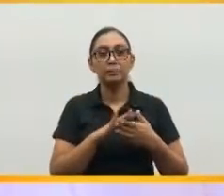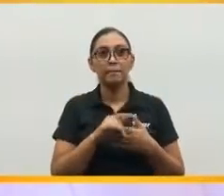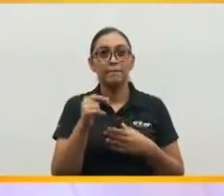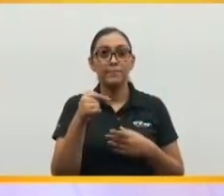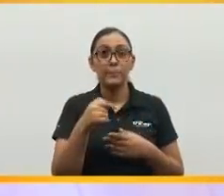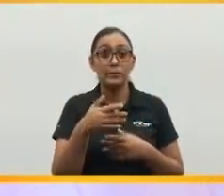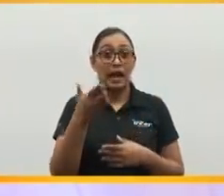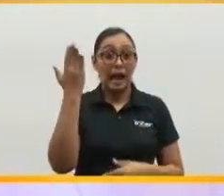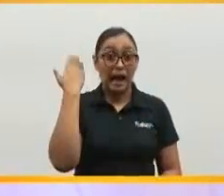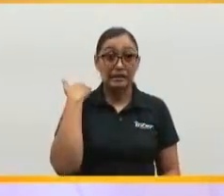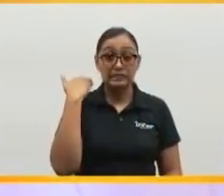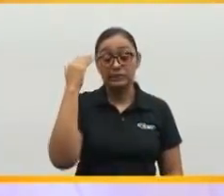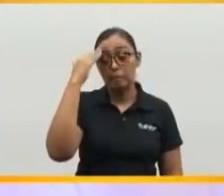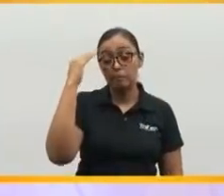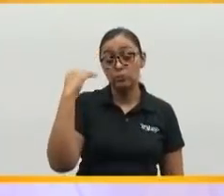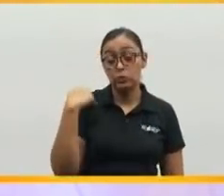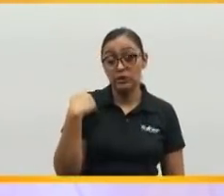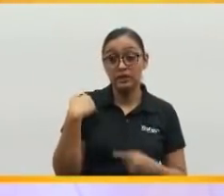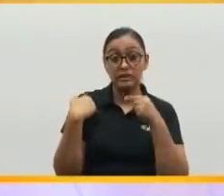aquel entonces era bien diferente.